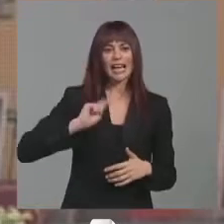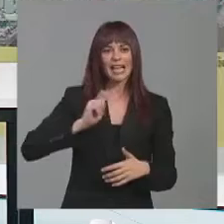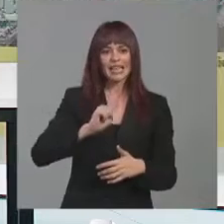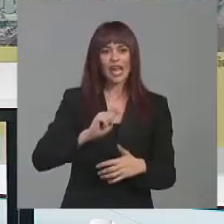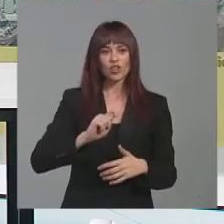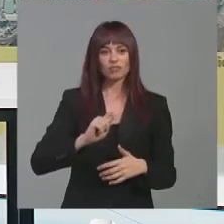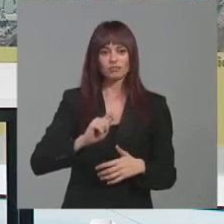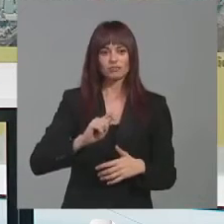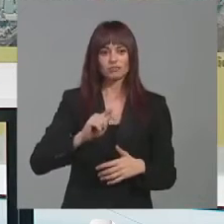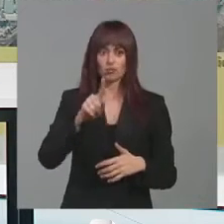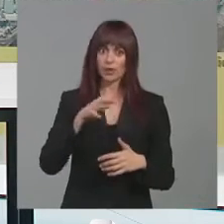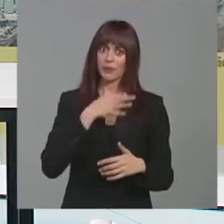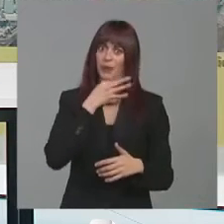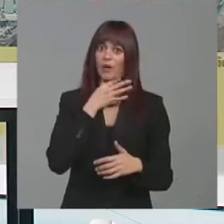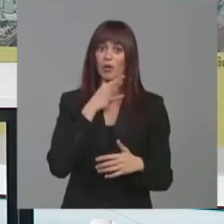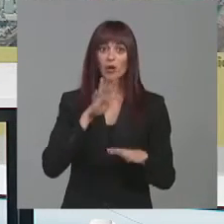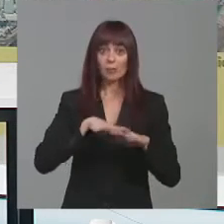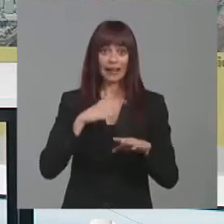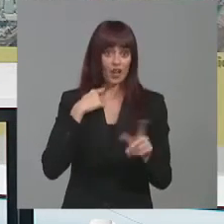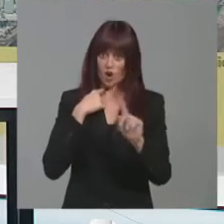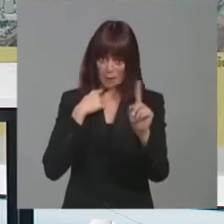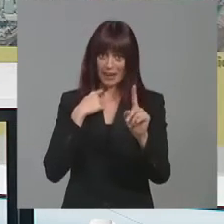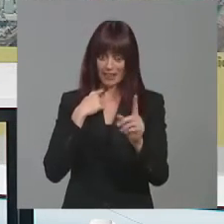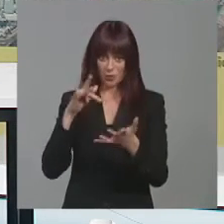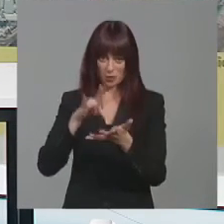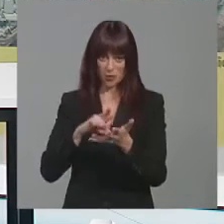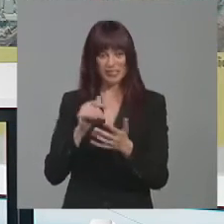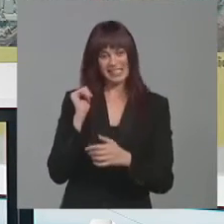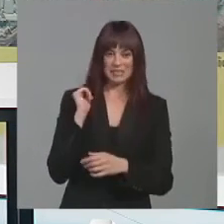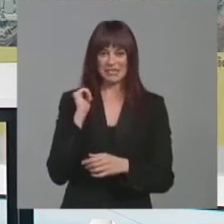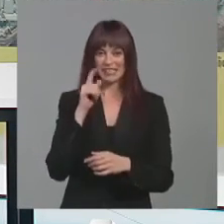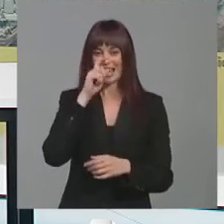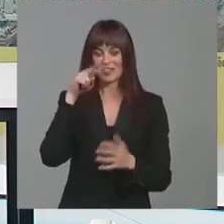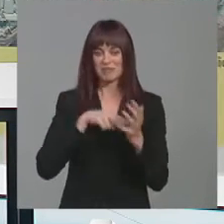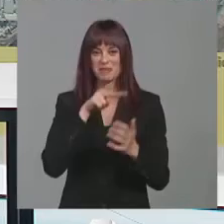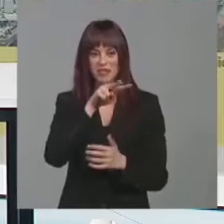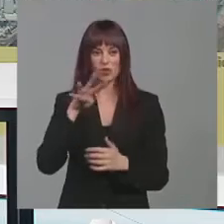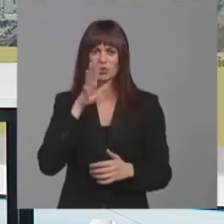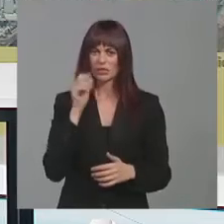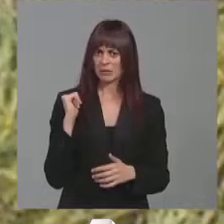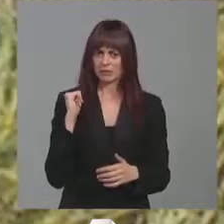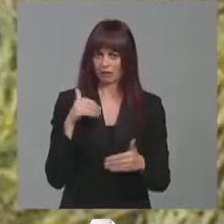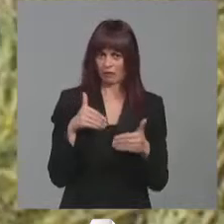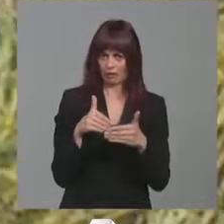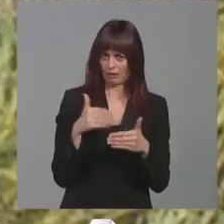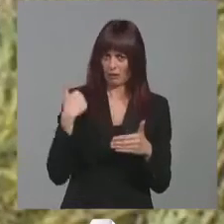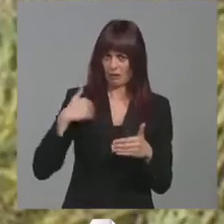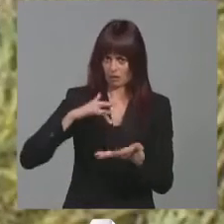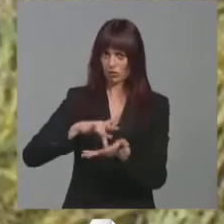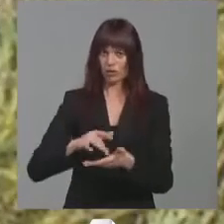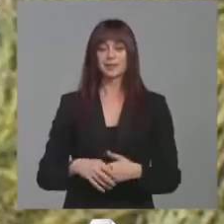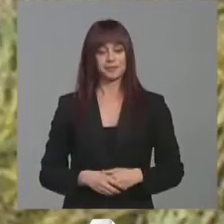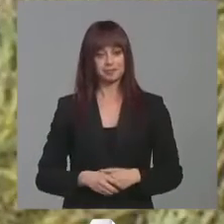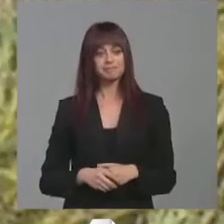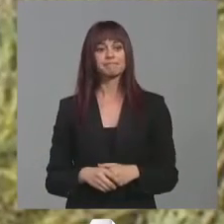apretado Pero para que no se pierda en este devenir de los días de este próximo año 202 Sí porque la semana santa está ya aquí a la vuelta de la esquina